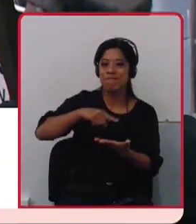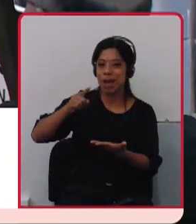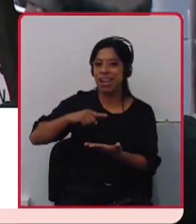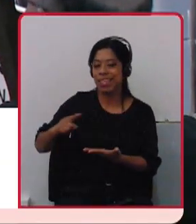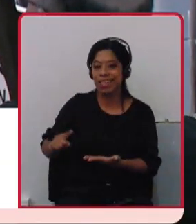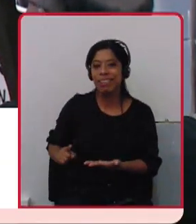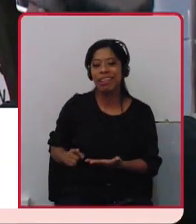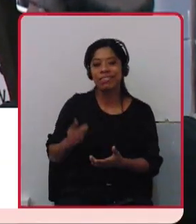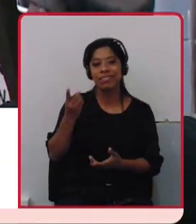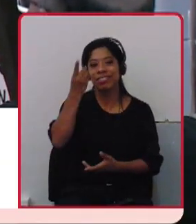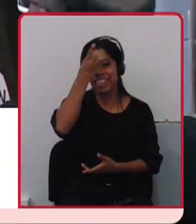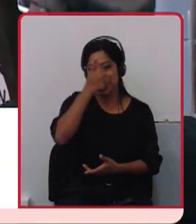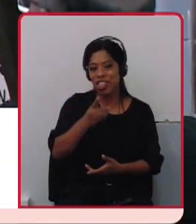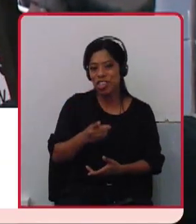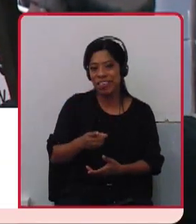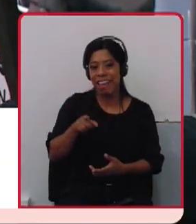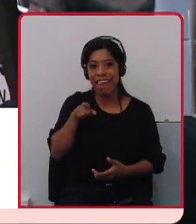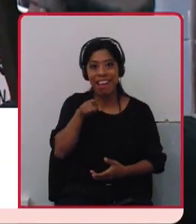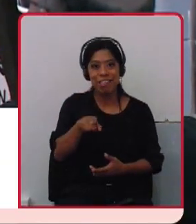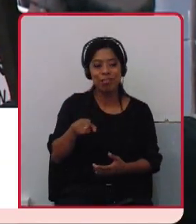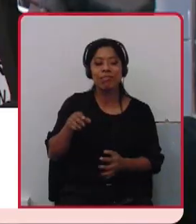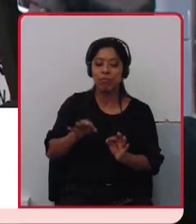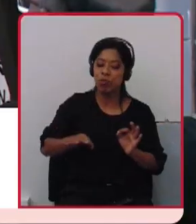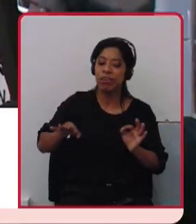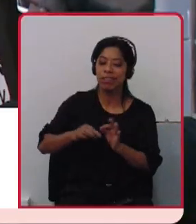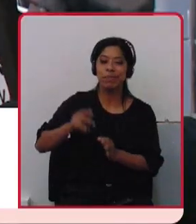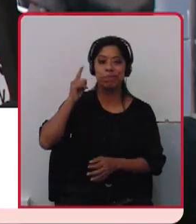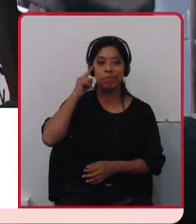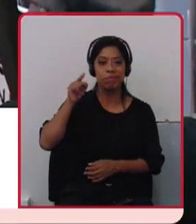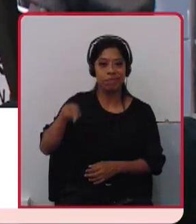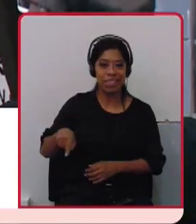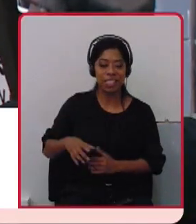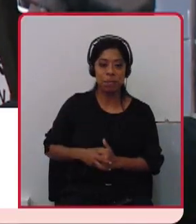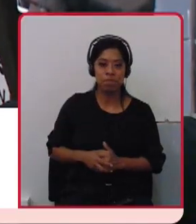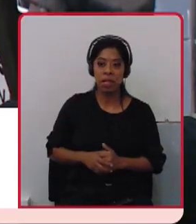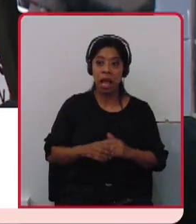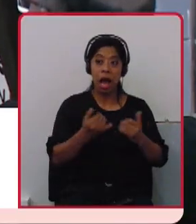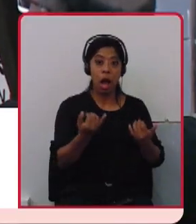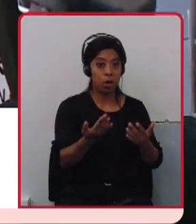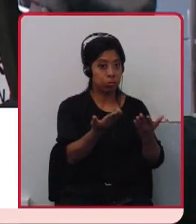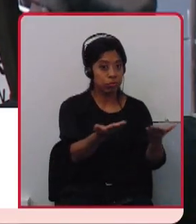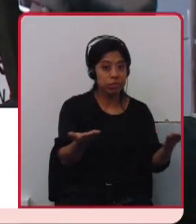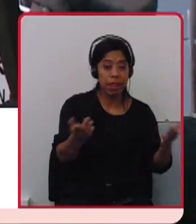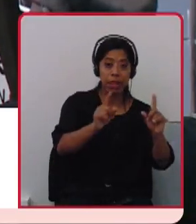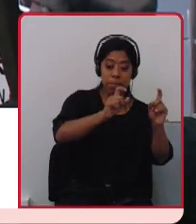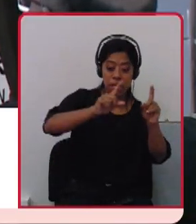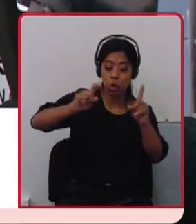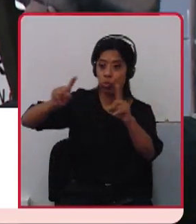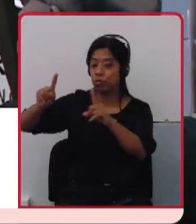¿no? Eso nunca va a poder salir de la ecuación. Bueno, pasamos a las preguntas. No sé si alguno de los